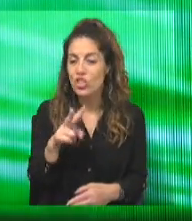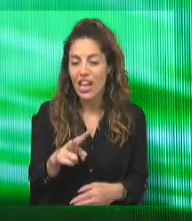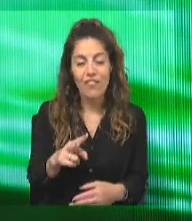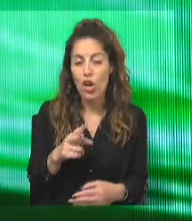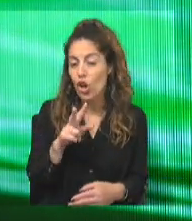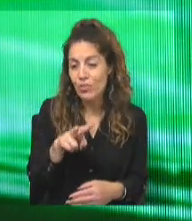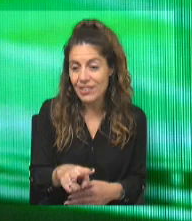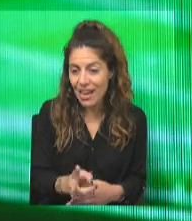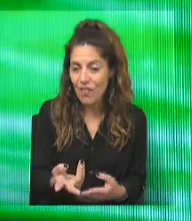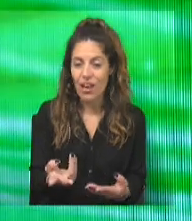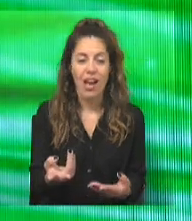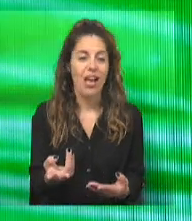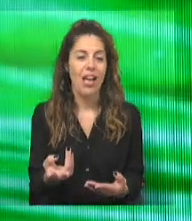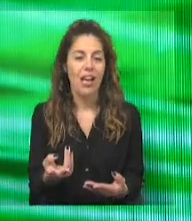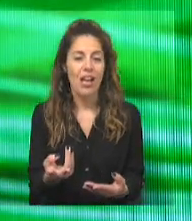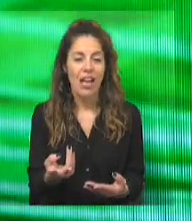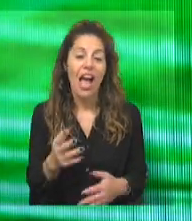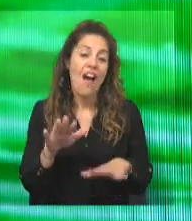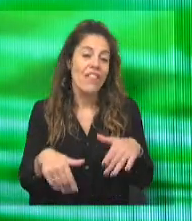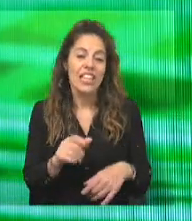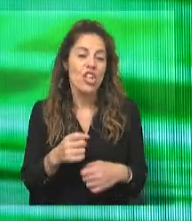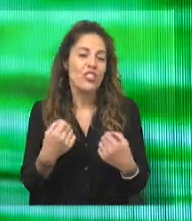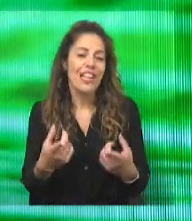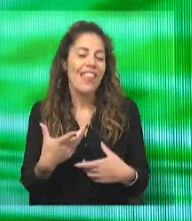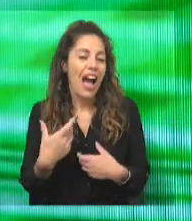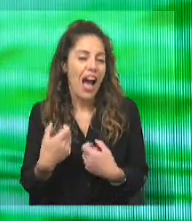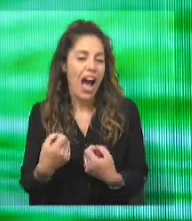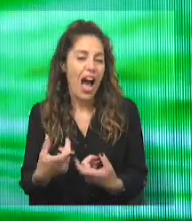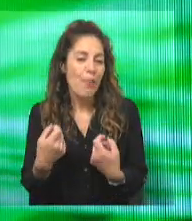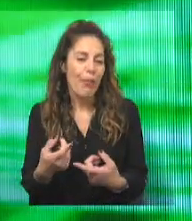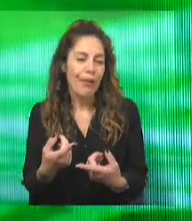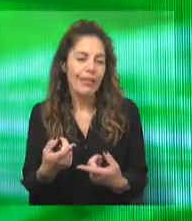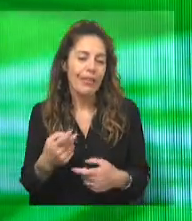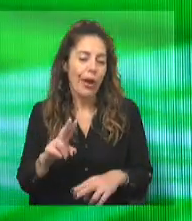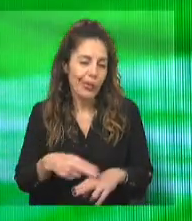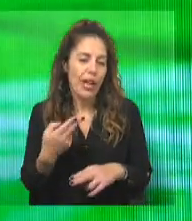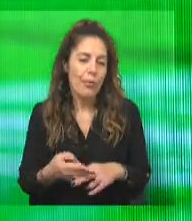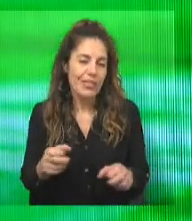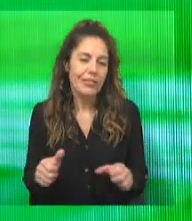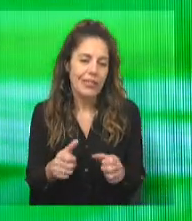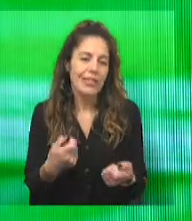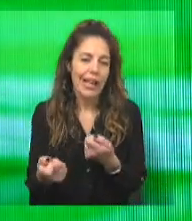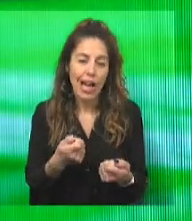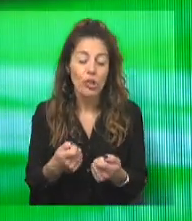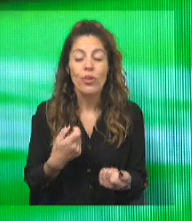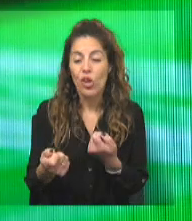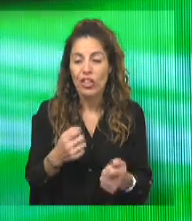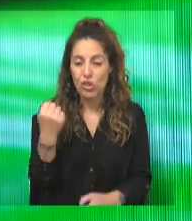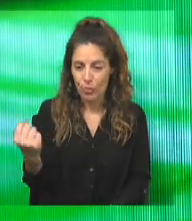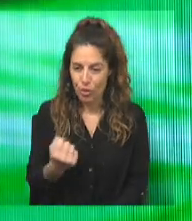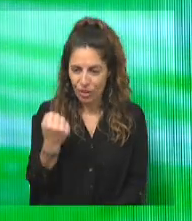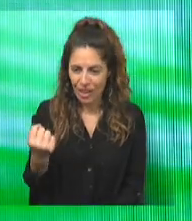observa este a veces no se le da corte vas y reiteras el gasto cuando son gastos importantes no